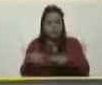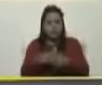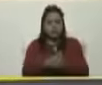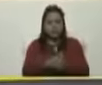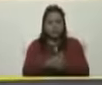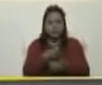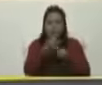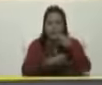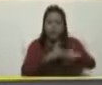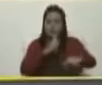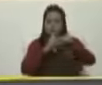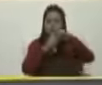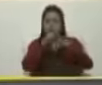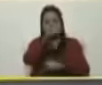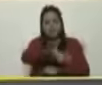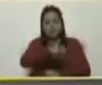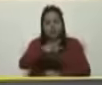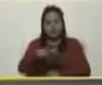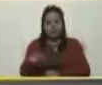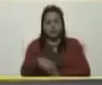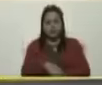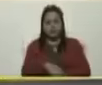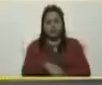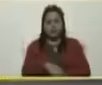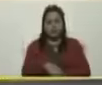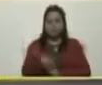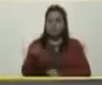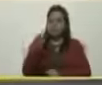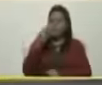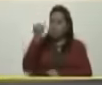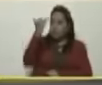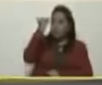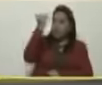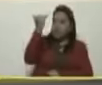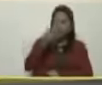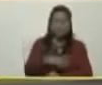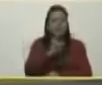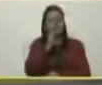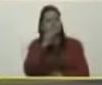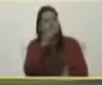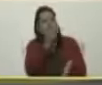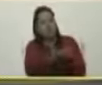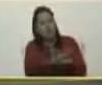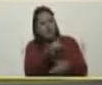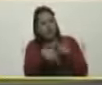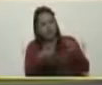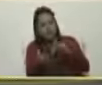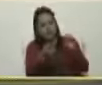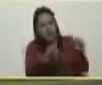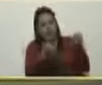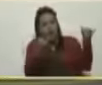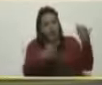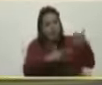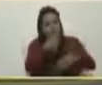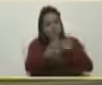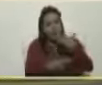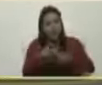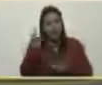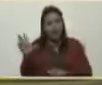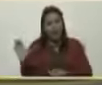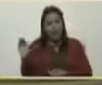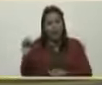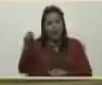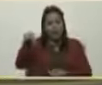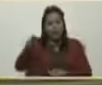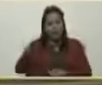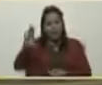un beneficio a nuestra gente. ¿Okay? Buena idea. Muchas gracias y bueno, seguimos conversando. Bueno. Arrancamos con el plan conuquero. Vamos a quedar pendiente con eso. Estamos